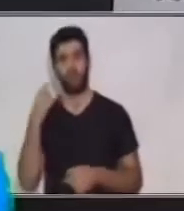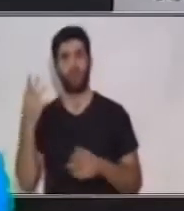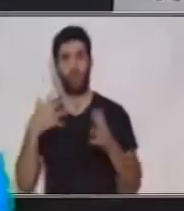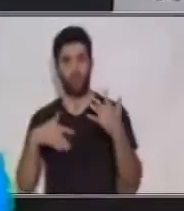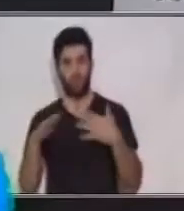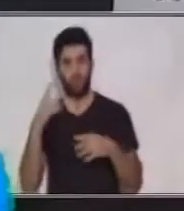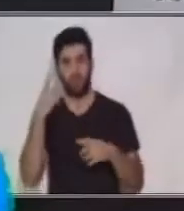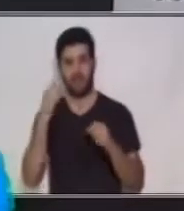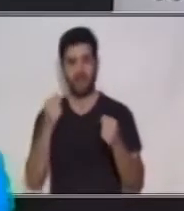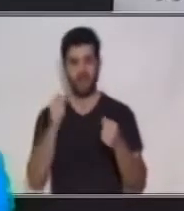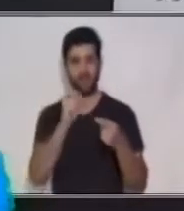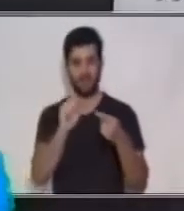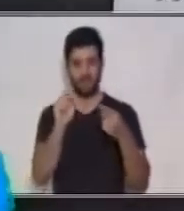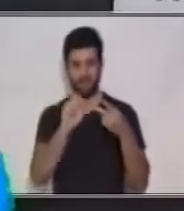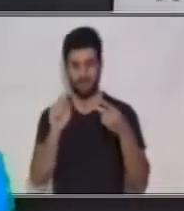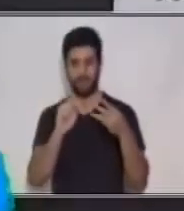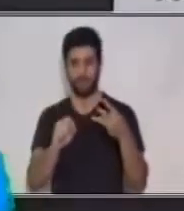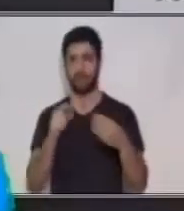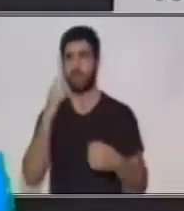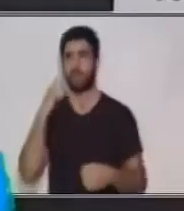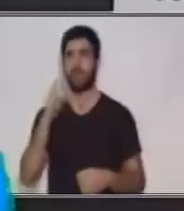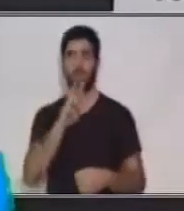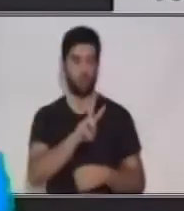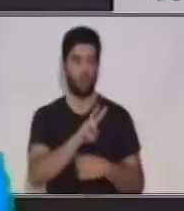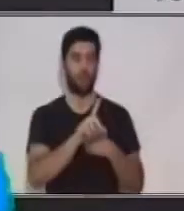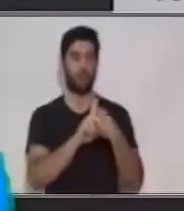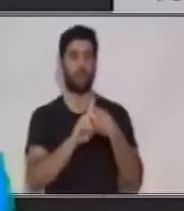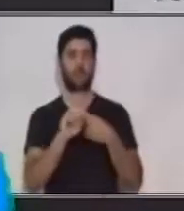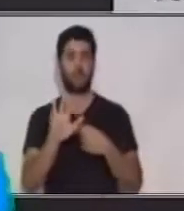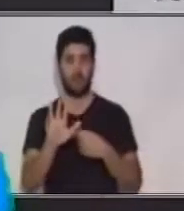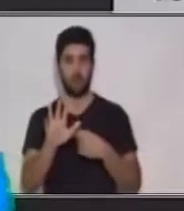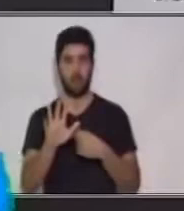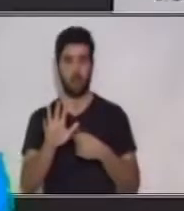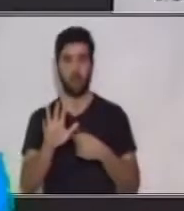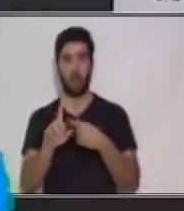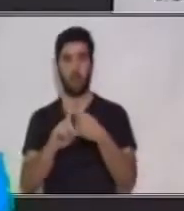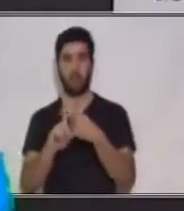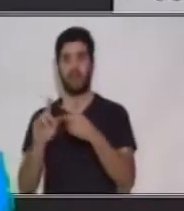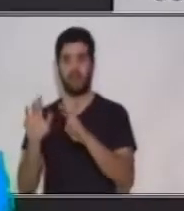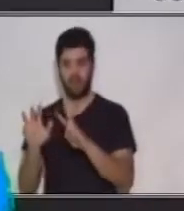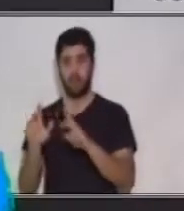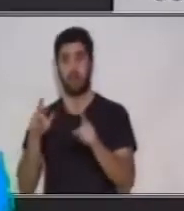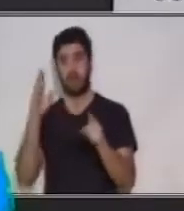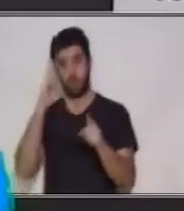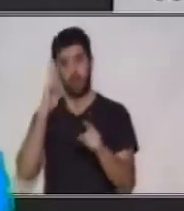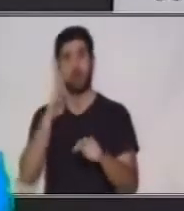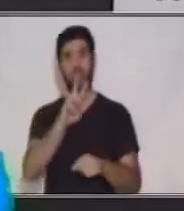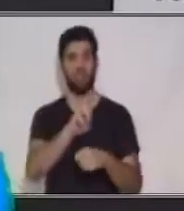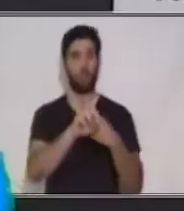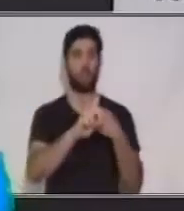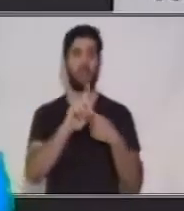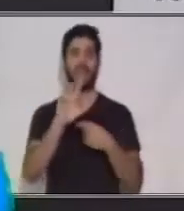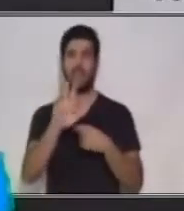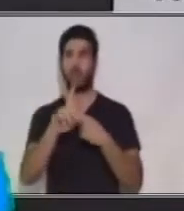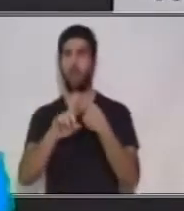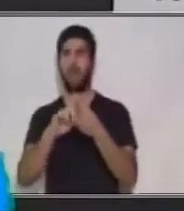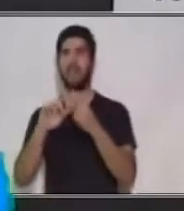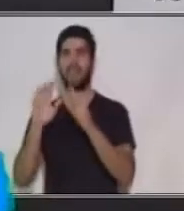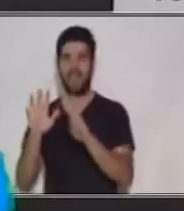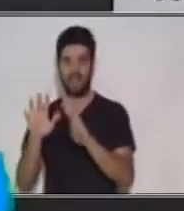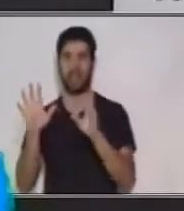Y entonces decimos 2 más 5, recuerda, puedes utilizar tus dedos. 2 más 5 son 7, ¿de